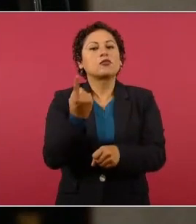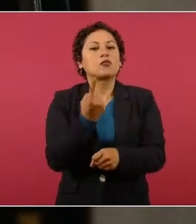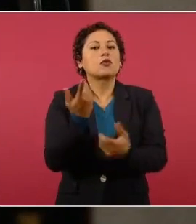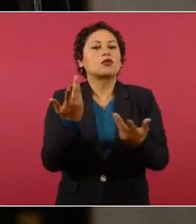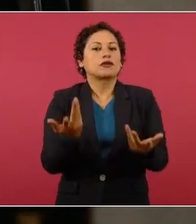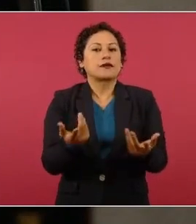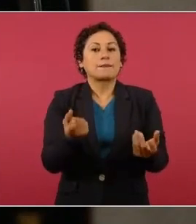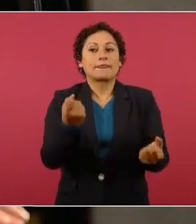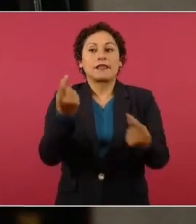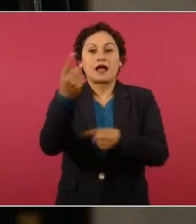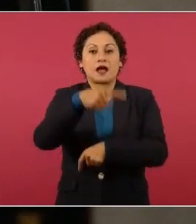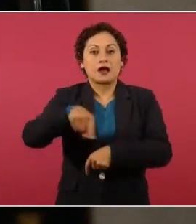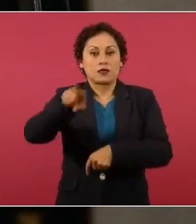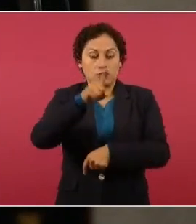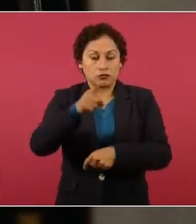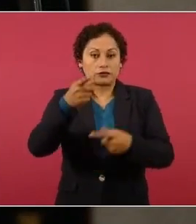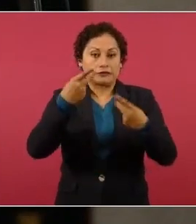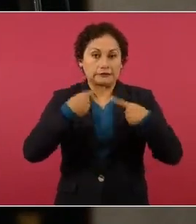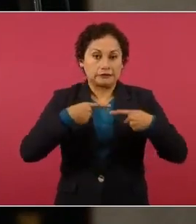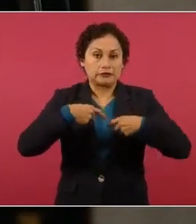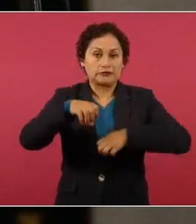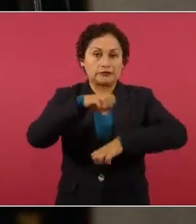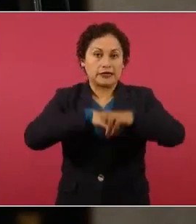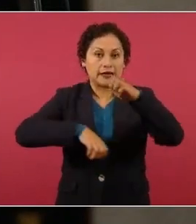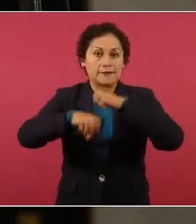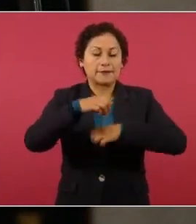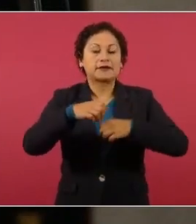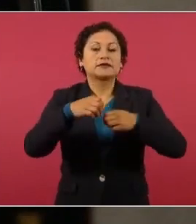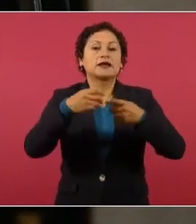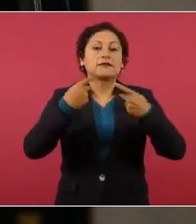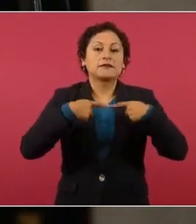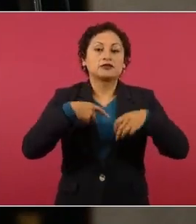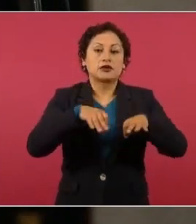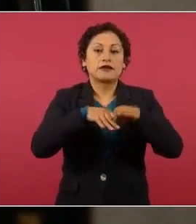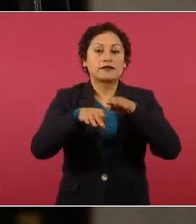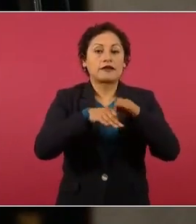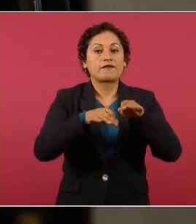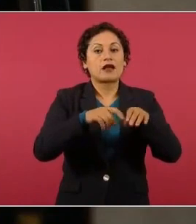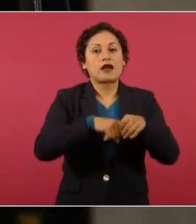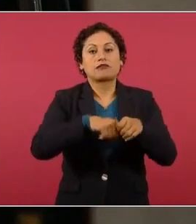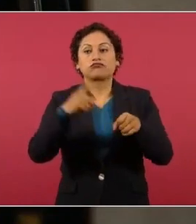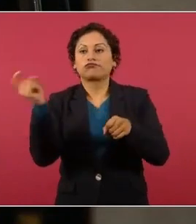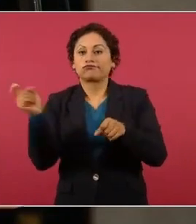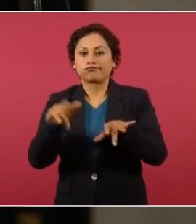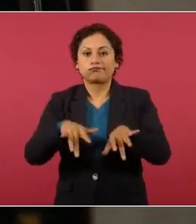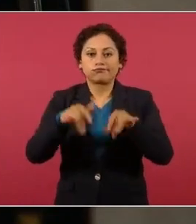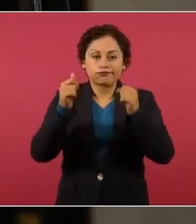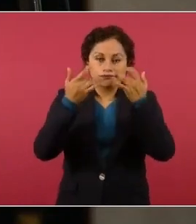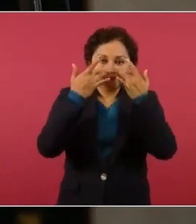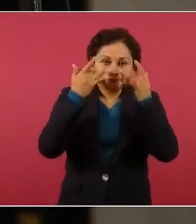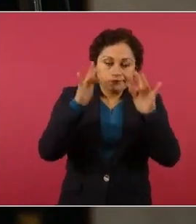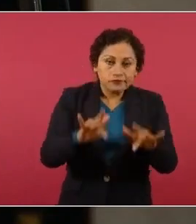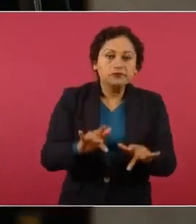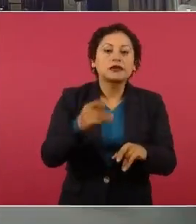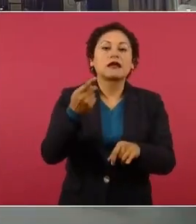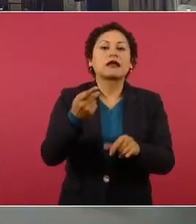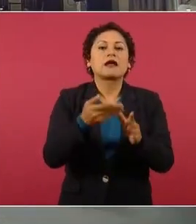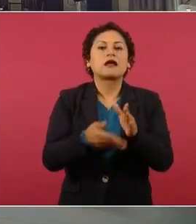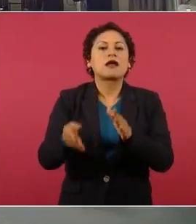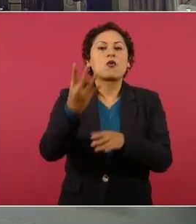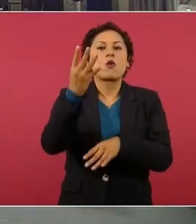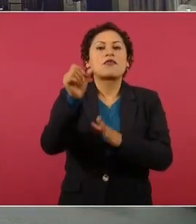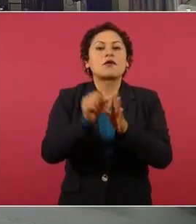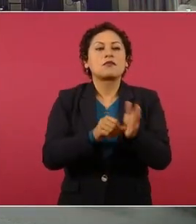sus empleadores, de sus trabajos, todavía sigue con vigencia en el Seguro Social hasta por 4 meses. Entonces, si en